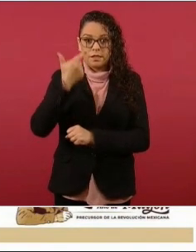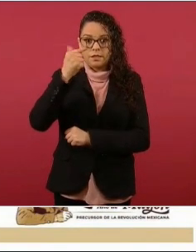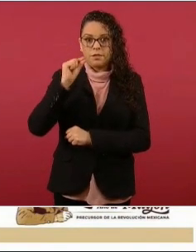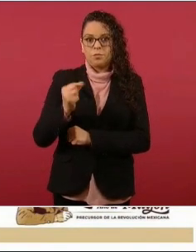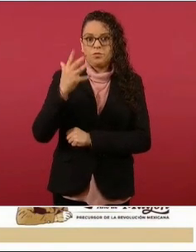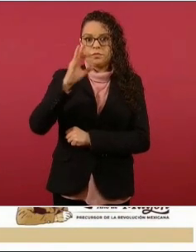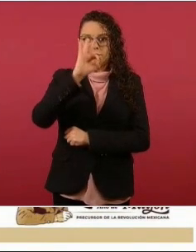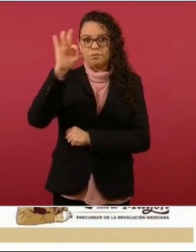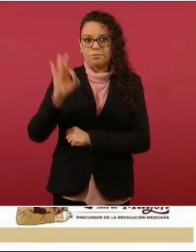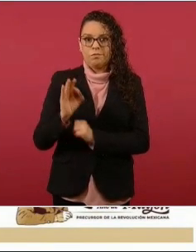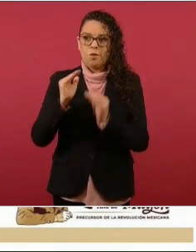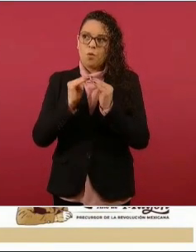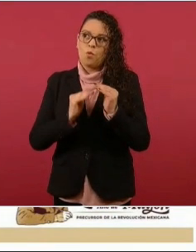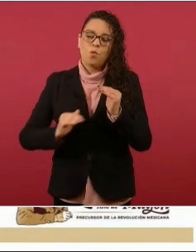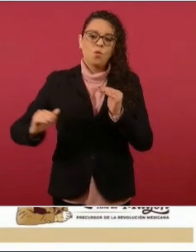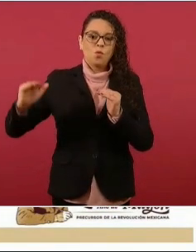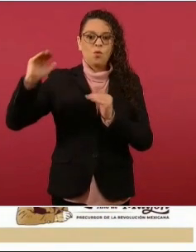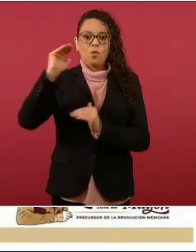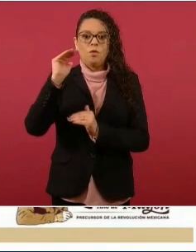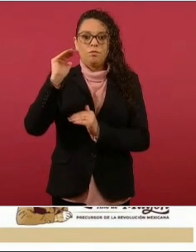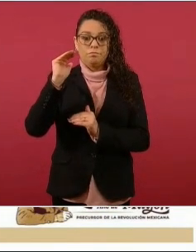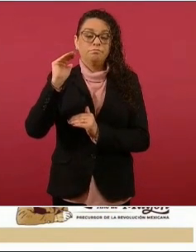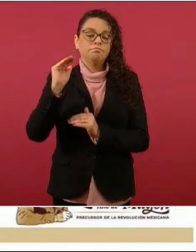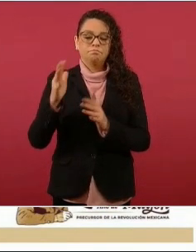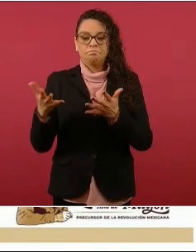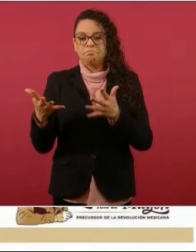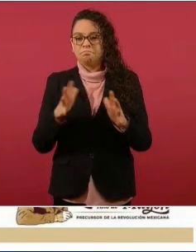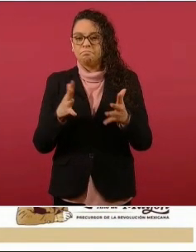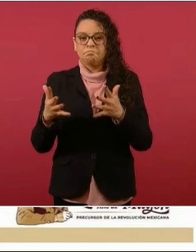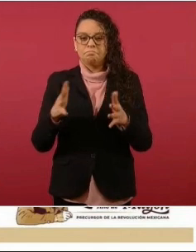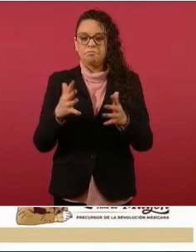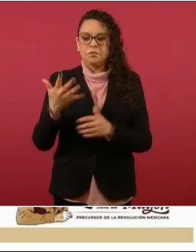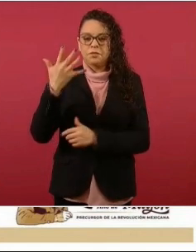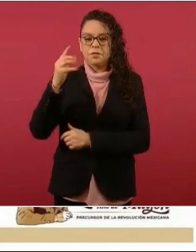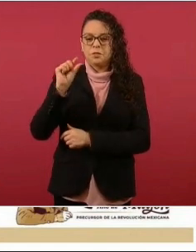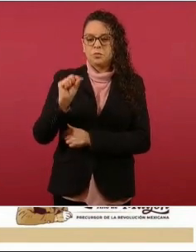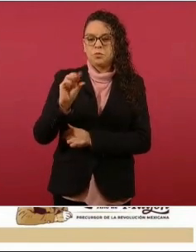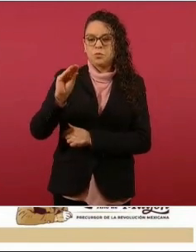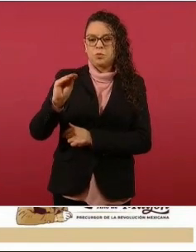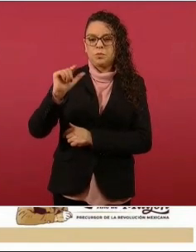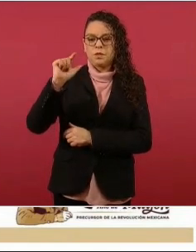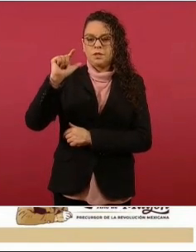7.5%, lo cual es un incremento salarial en promedio de